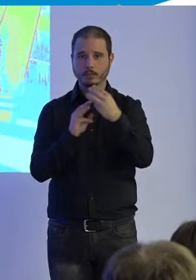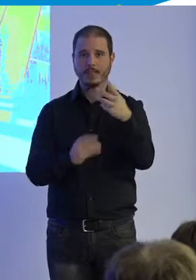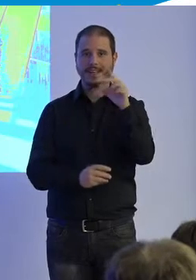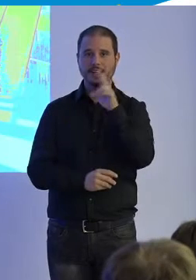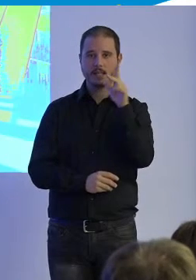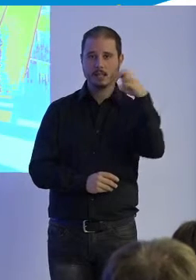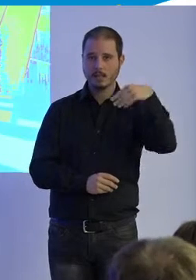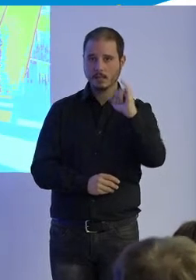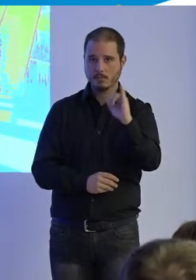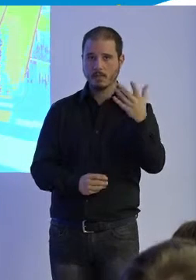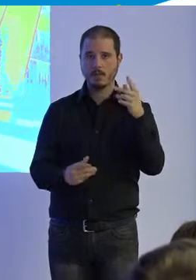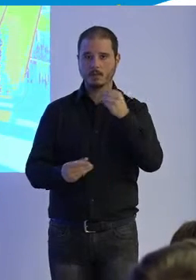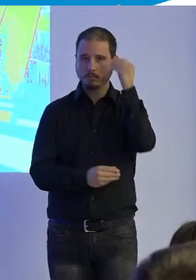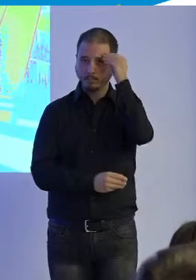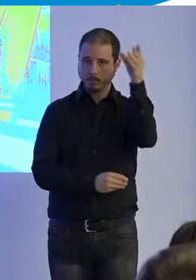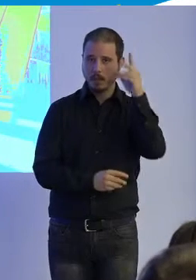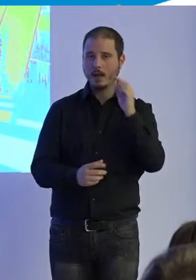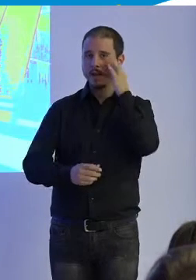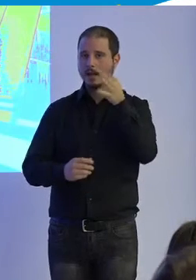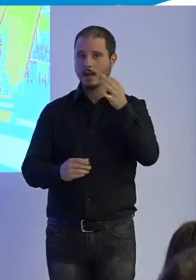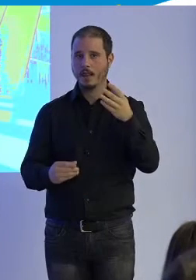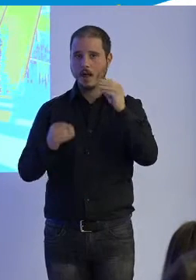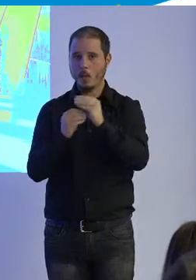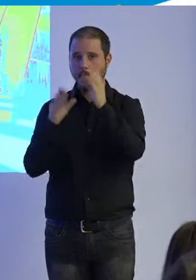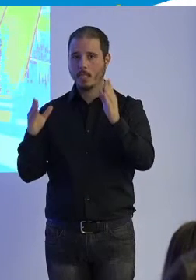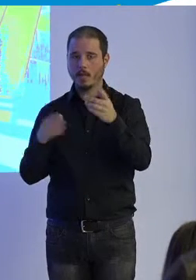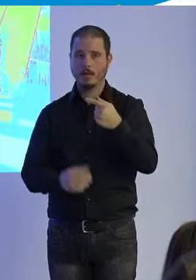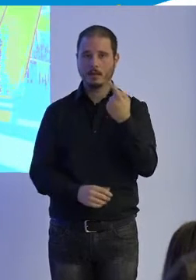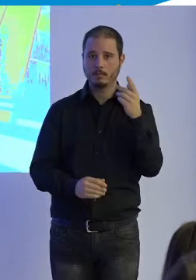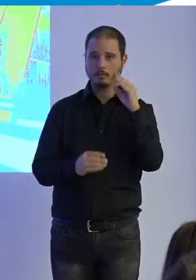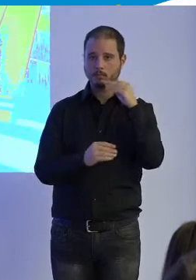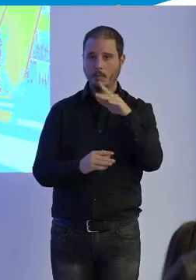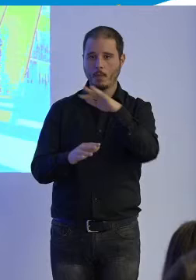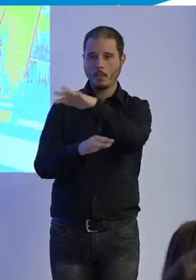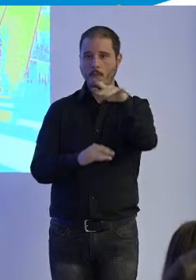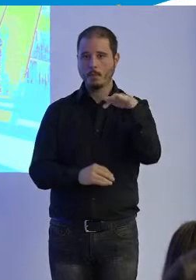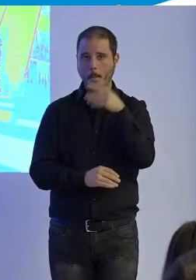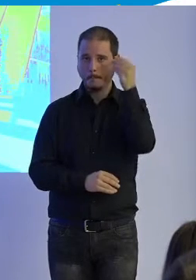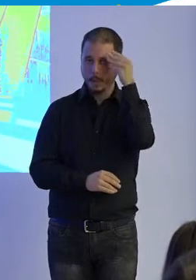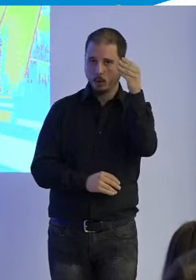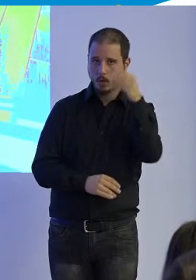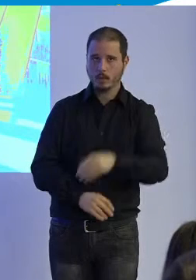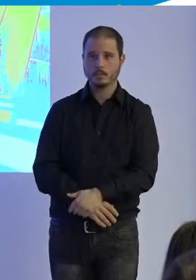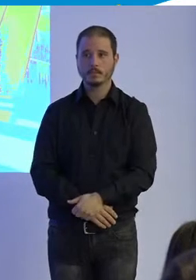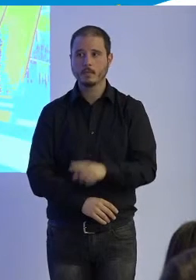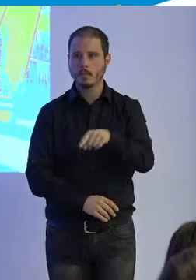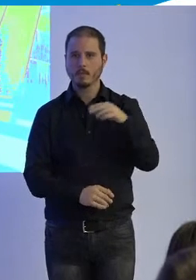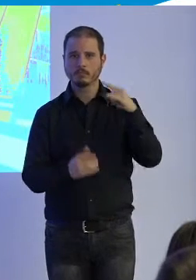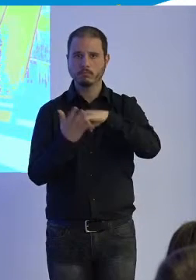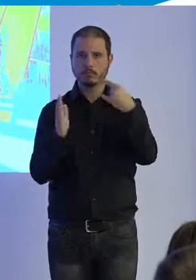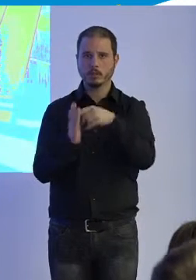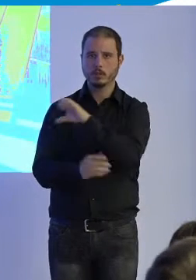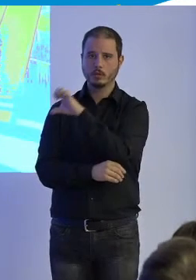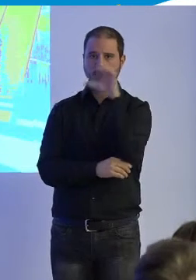aplicando la realidad aumentada y virtual a entornos industriales. Ha participado y coordinado varios proyectos europeos y nacionales de investigación y